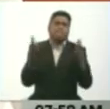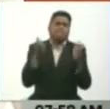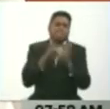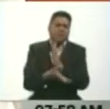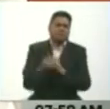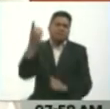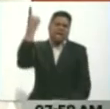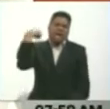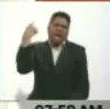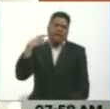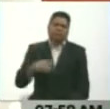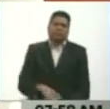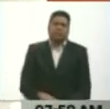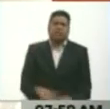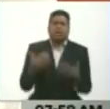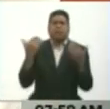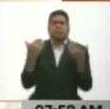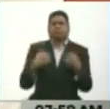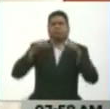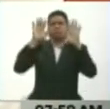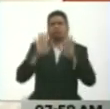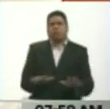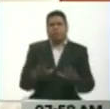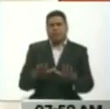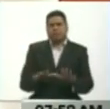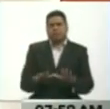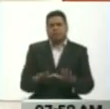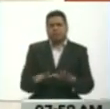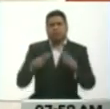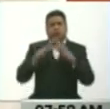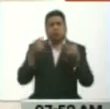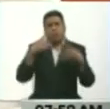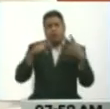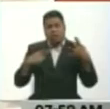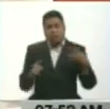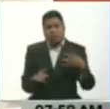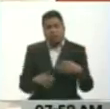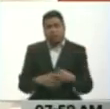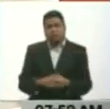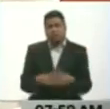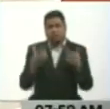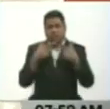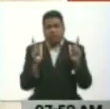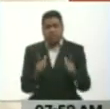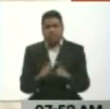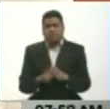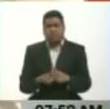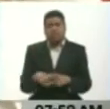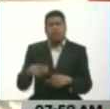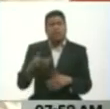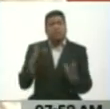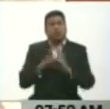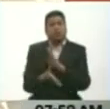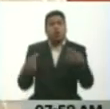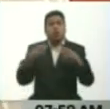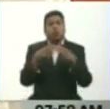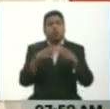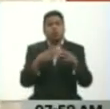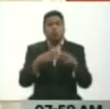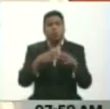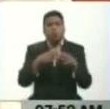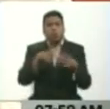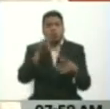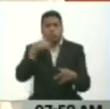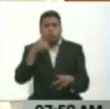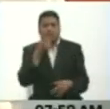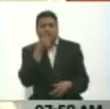una vez las garantías. Yo creo que hay que apelar a la memoria. El último gobierno de la Cuarta República, de Rafael Caldera, suspendió las garantías económicas durante